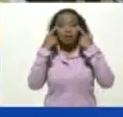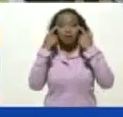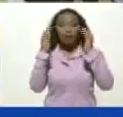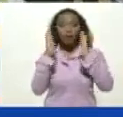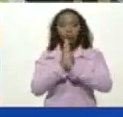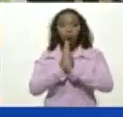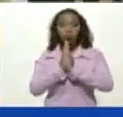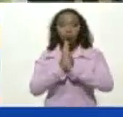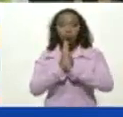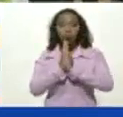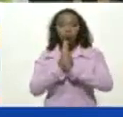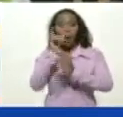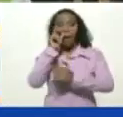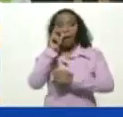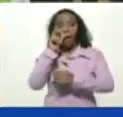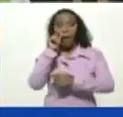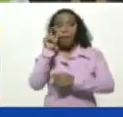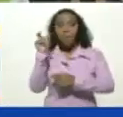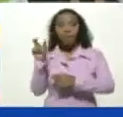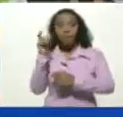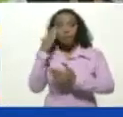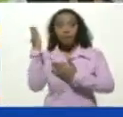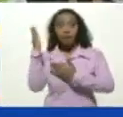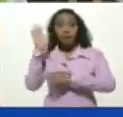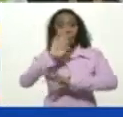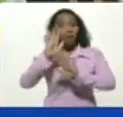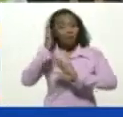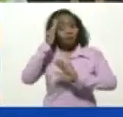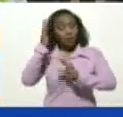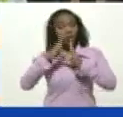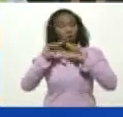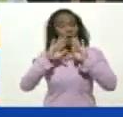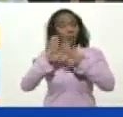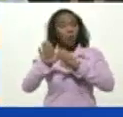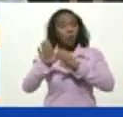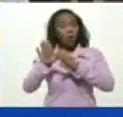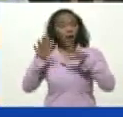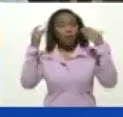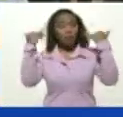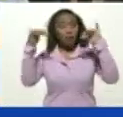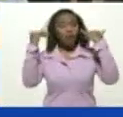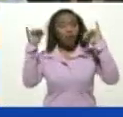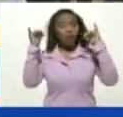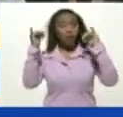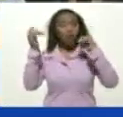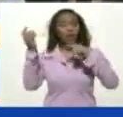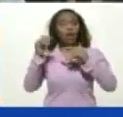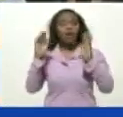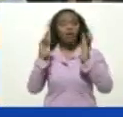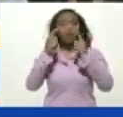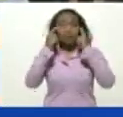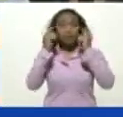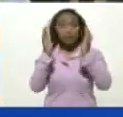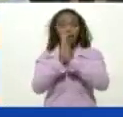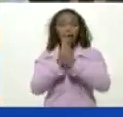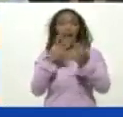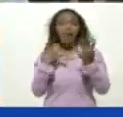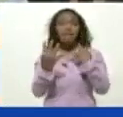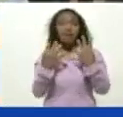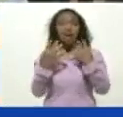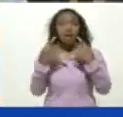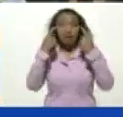Omar Prieto, ya sabe, todo el apoyo a las celebraciones de la chinita, a la feria de la